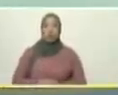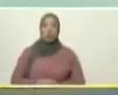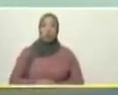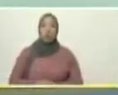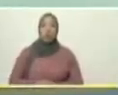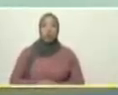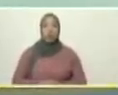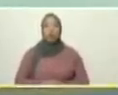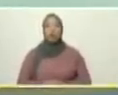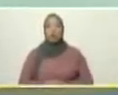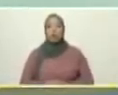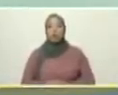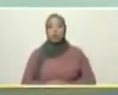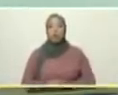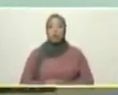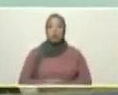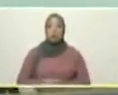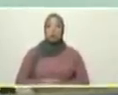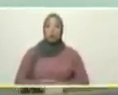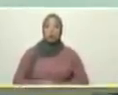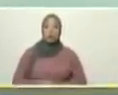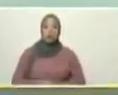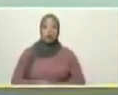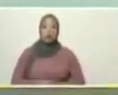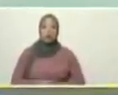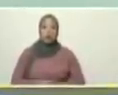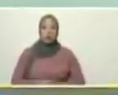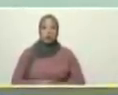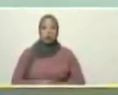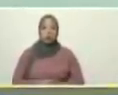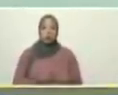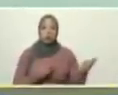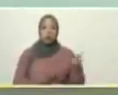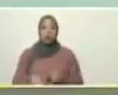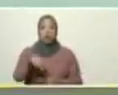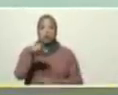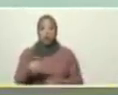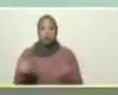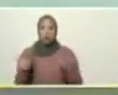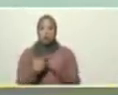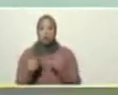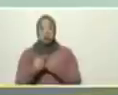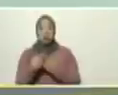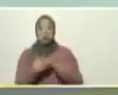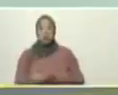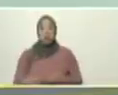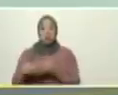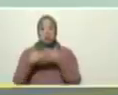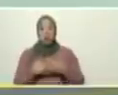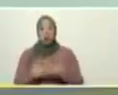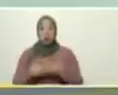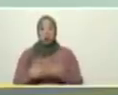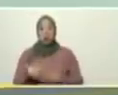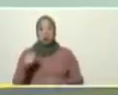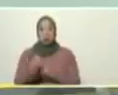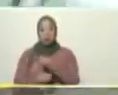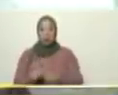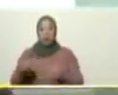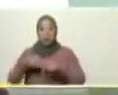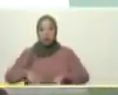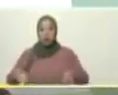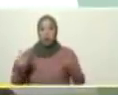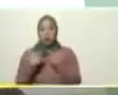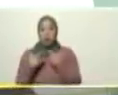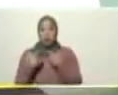argumentario, presidente, explica también por qué hay tanta beligerancia o ha habido tanta beligerancia contra